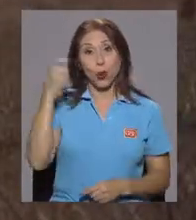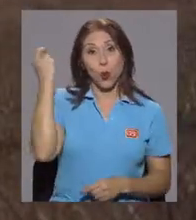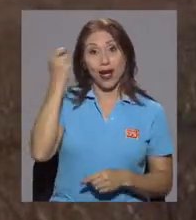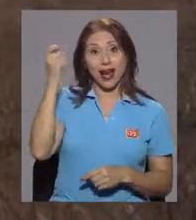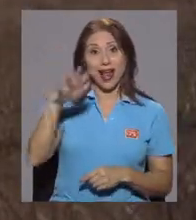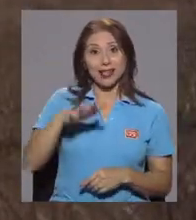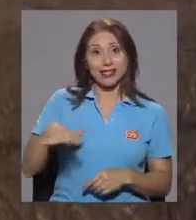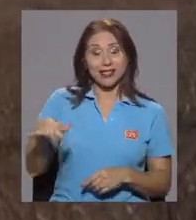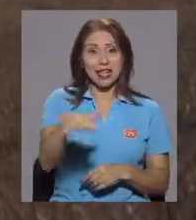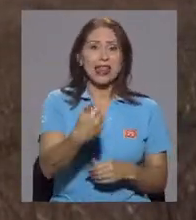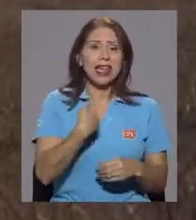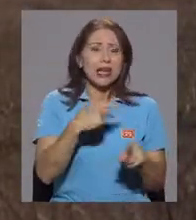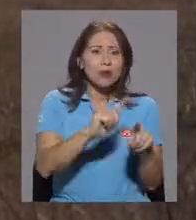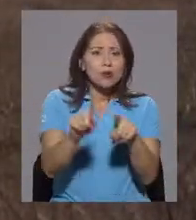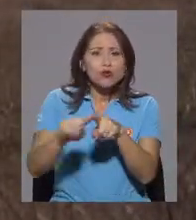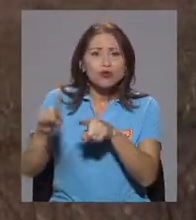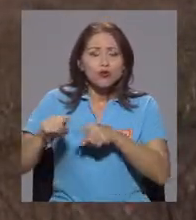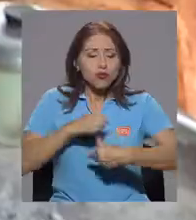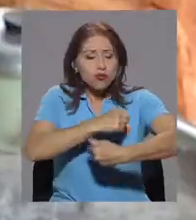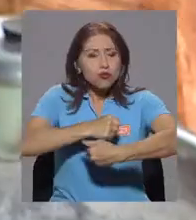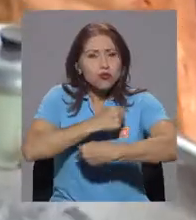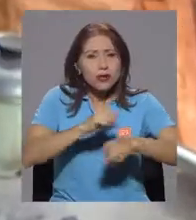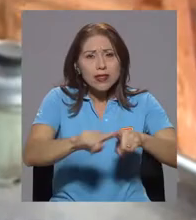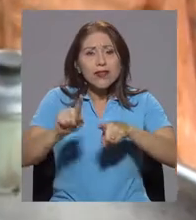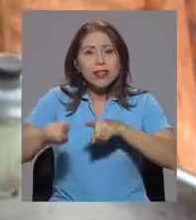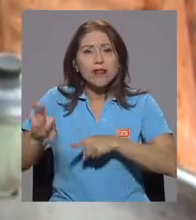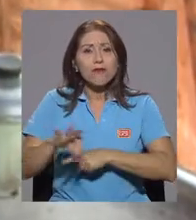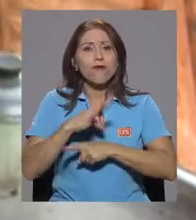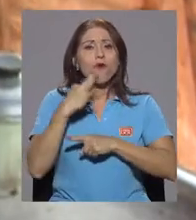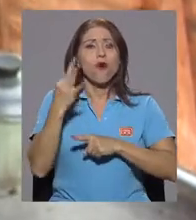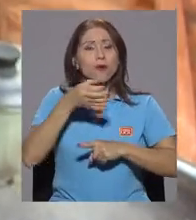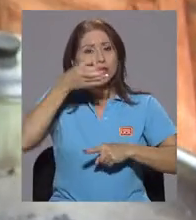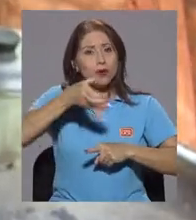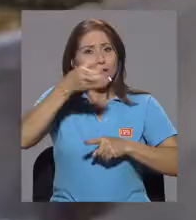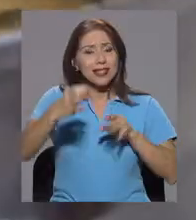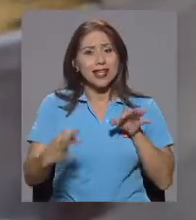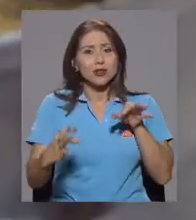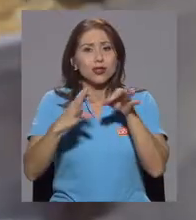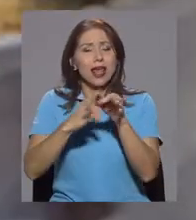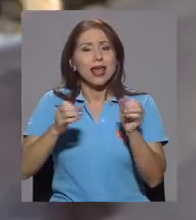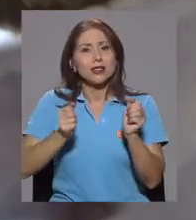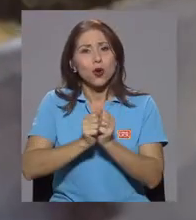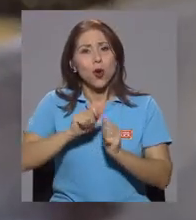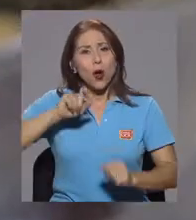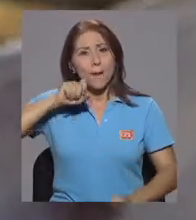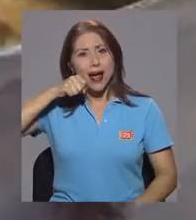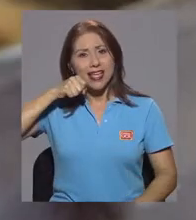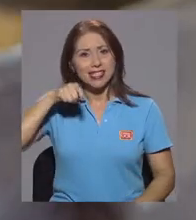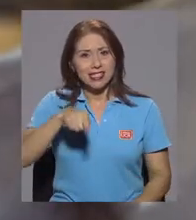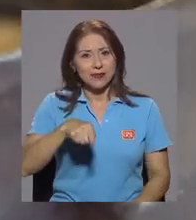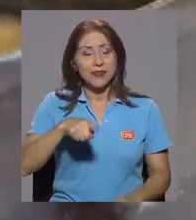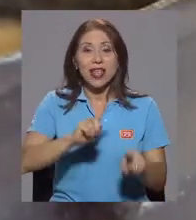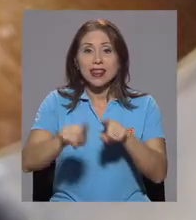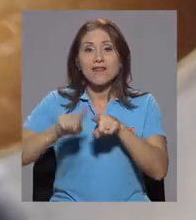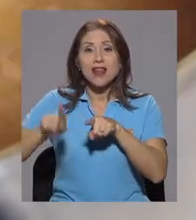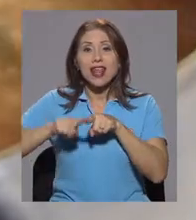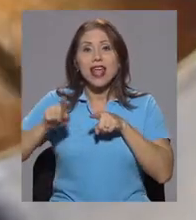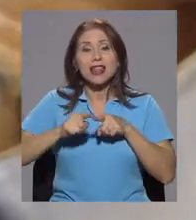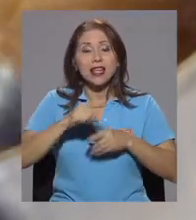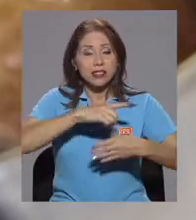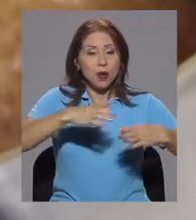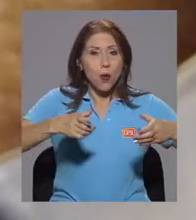país con una variada gastronomía y expresiones culturales asociadas al cultivo del maíz. Entre los platillos que se elaboran están el